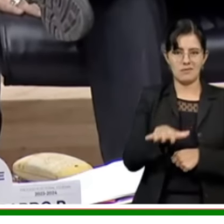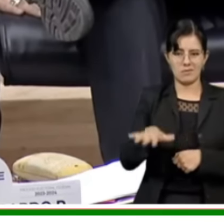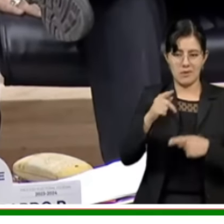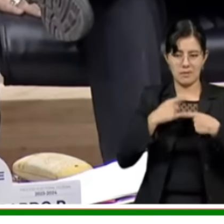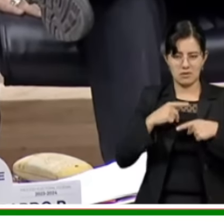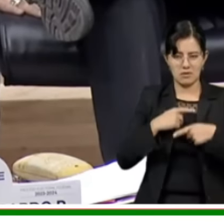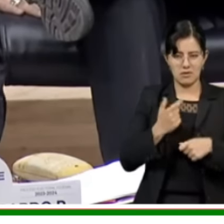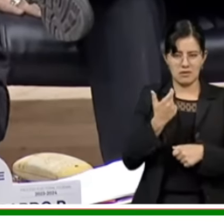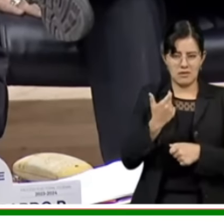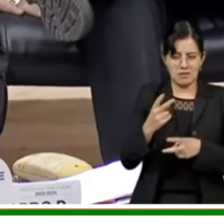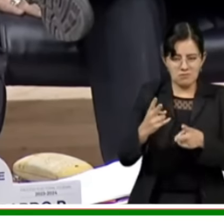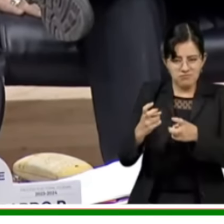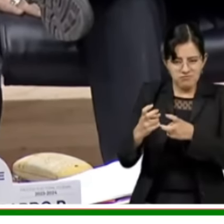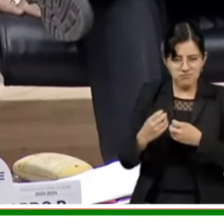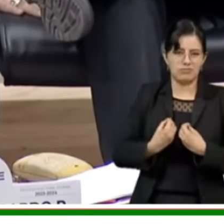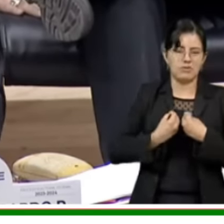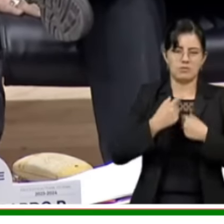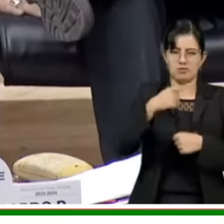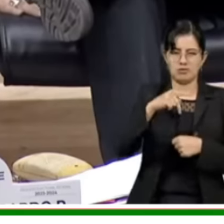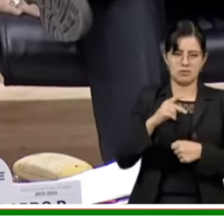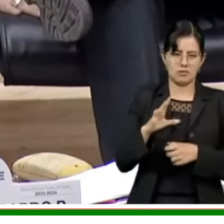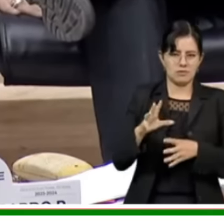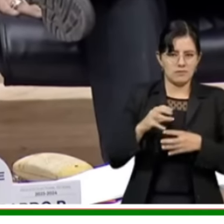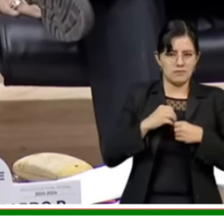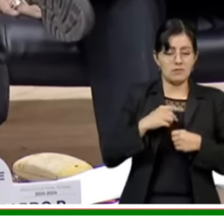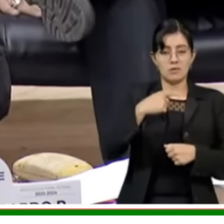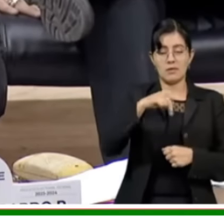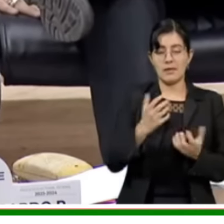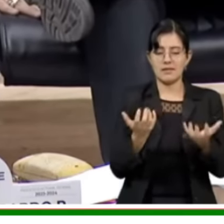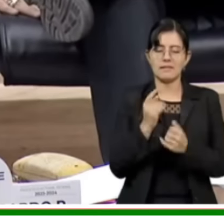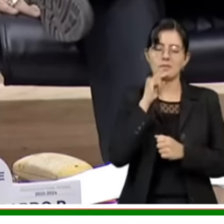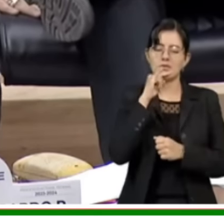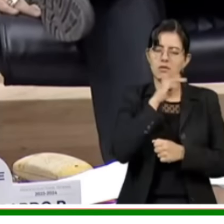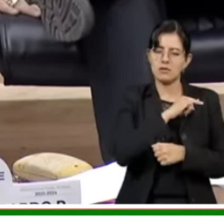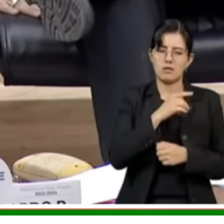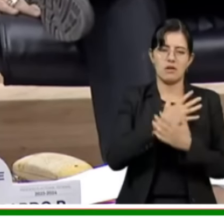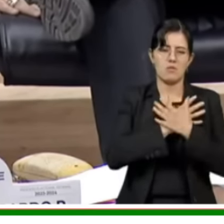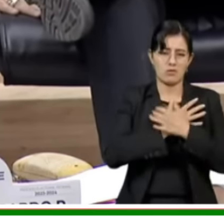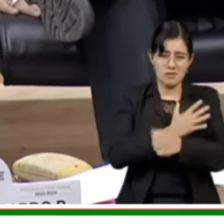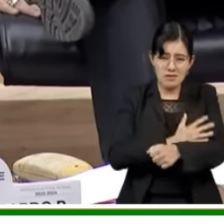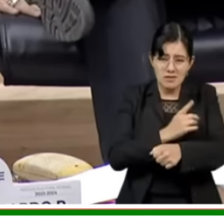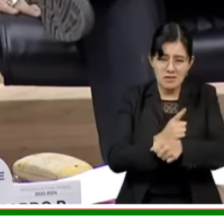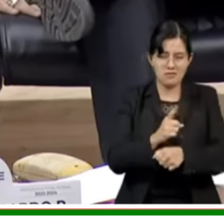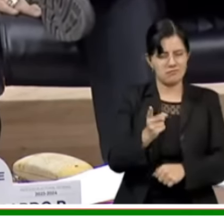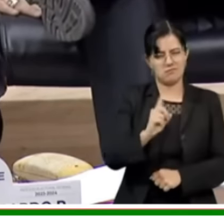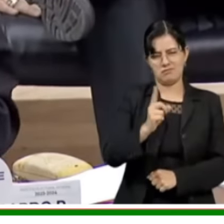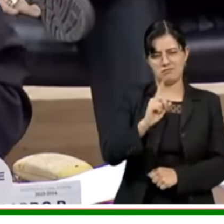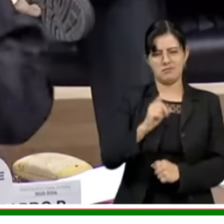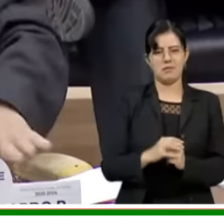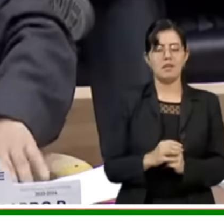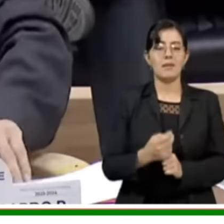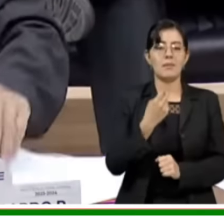pueblo sus actitudes son hipócritas su amor no es sincero por eso